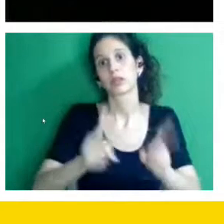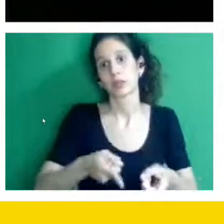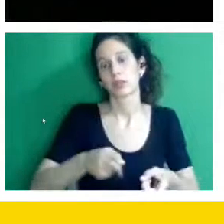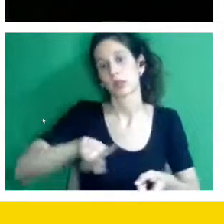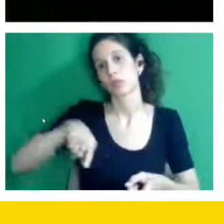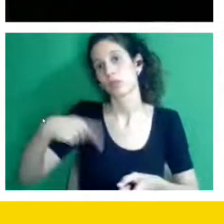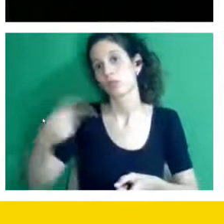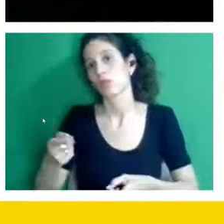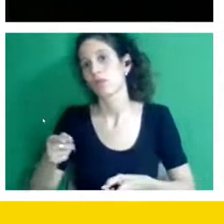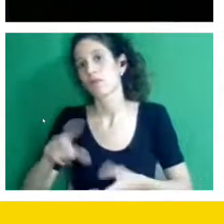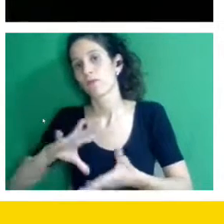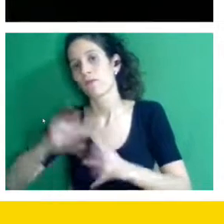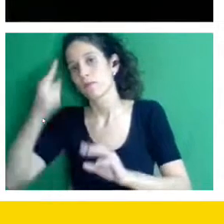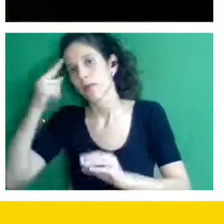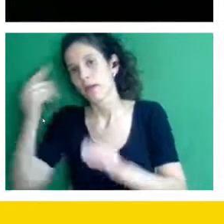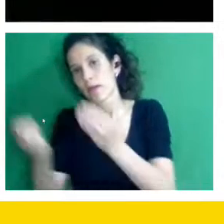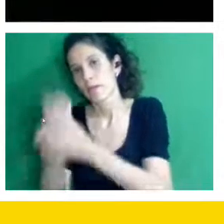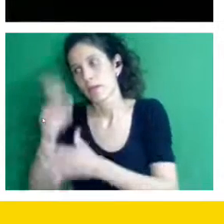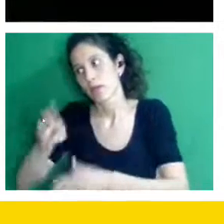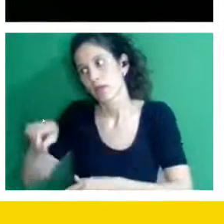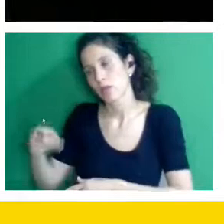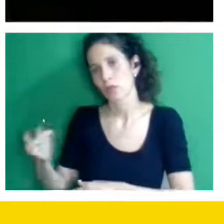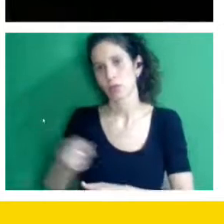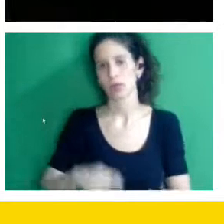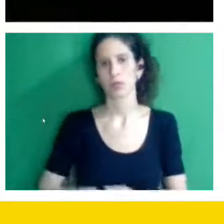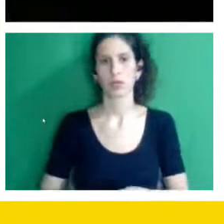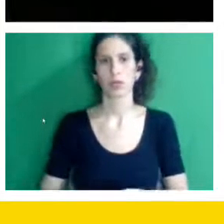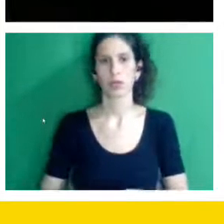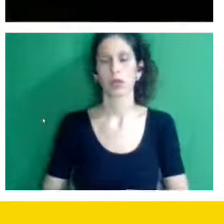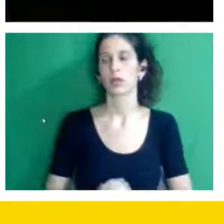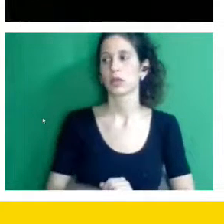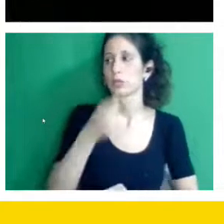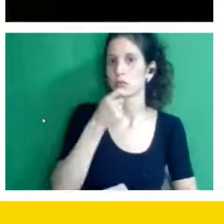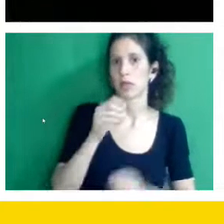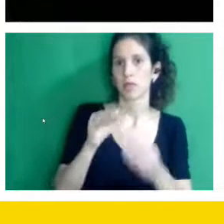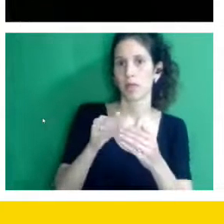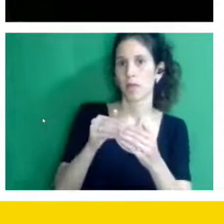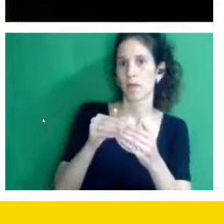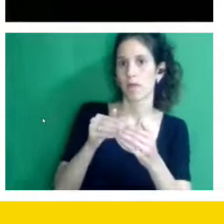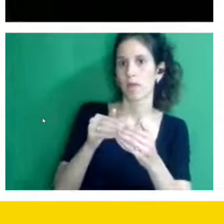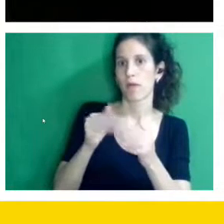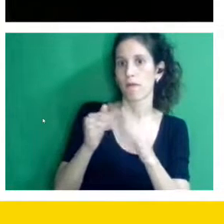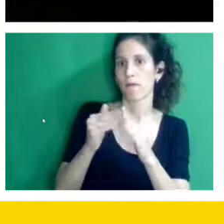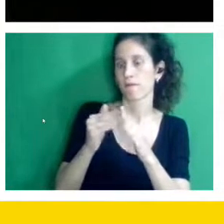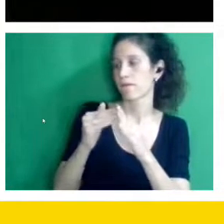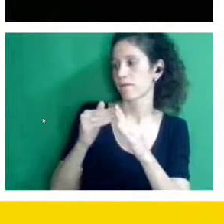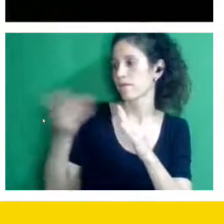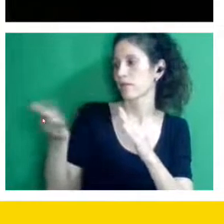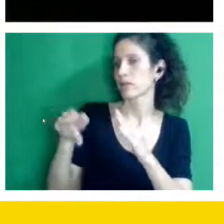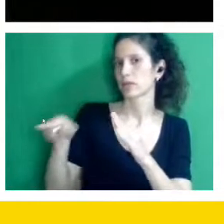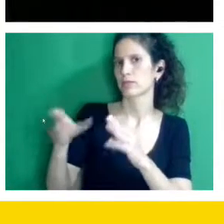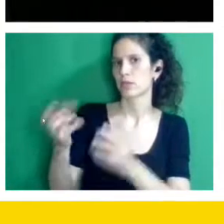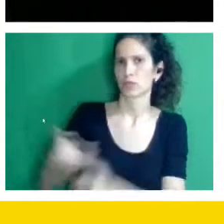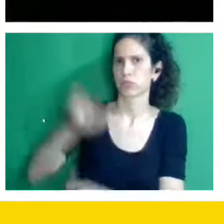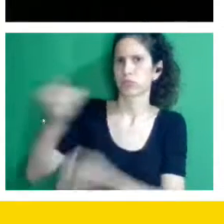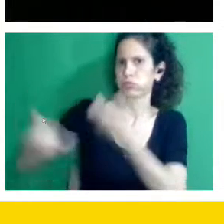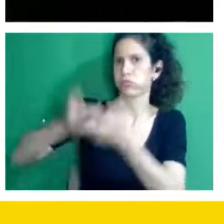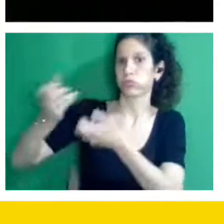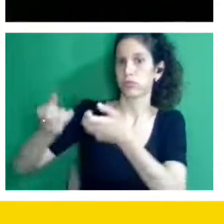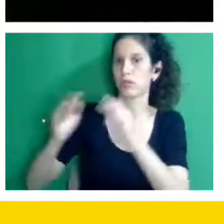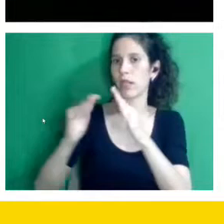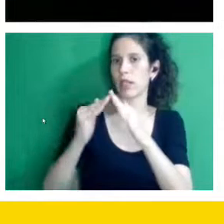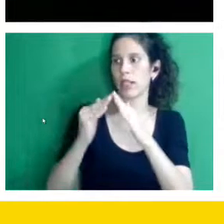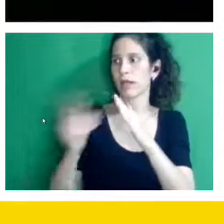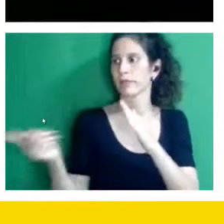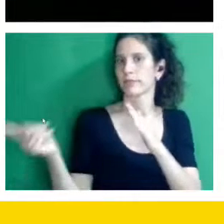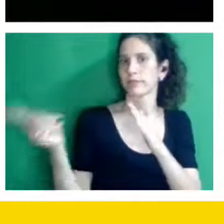las amenazas de mi vecino. Si mi vecino se quema, me puede afectar a mí. Oh, entonces hay una serie de cosas que también van apareciendo